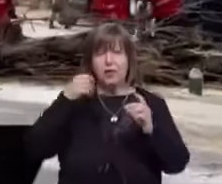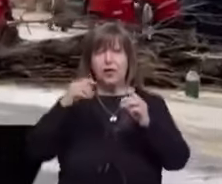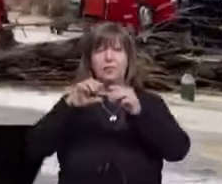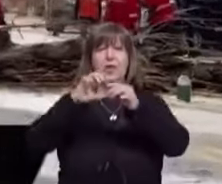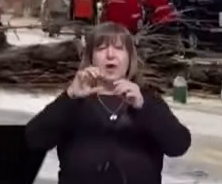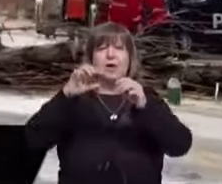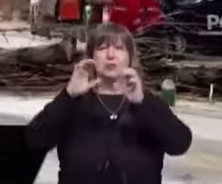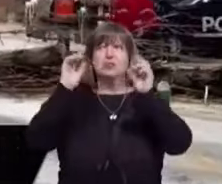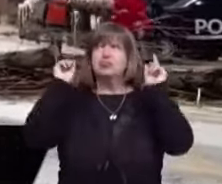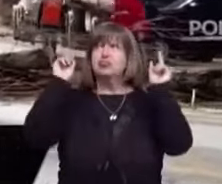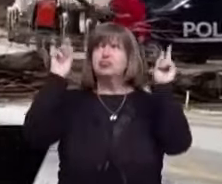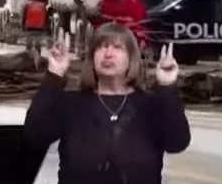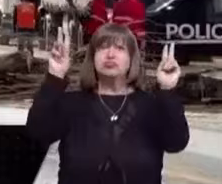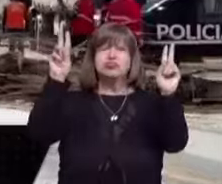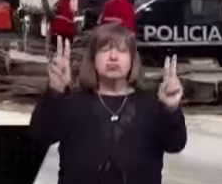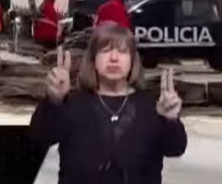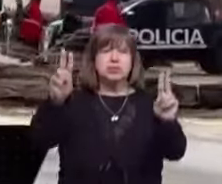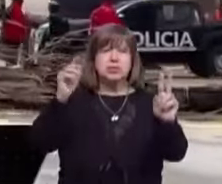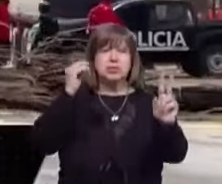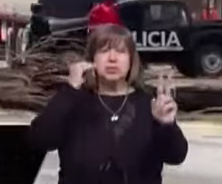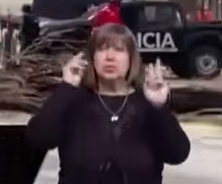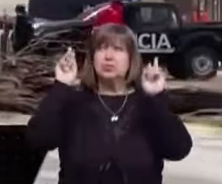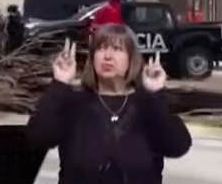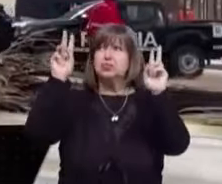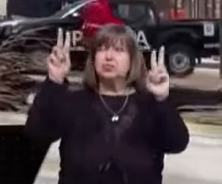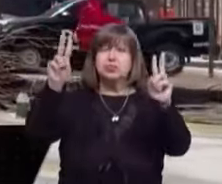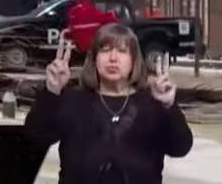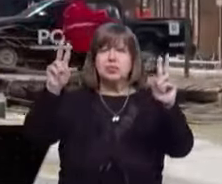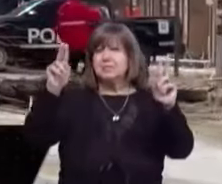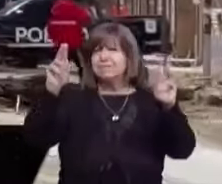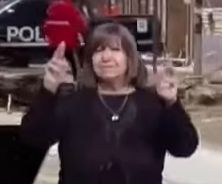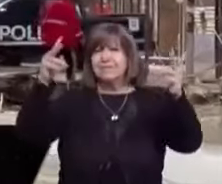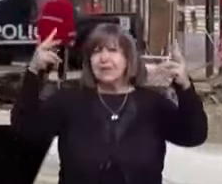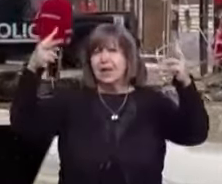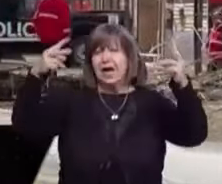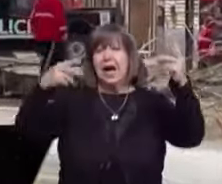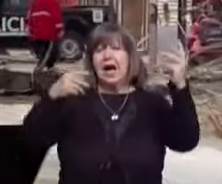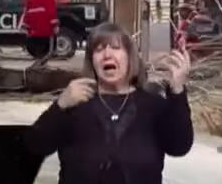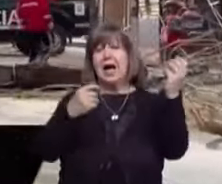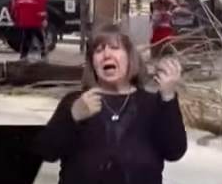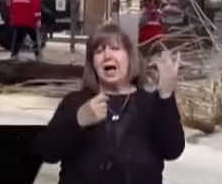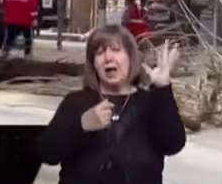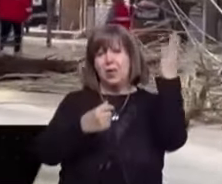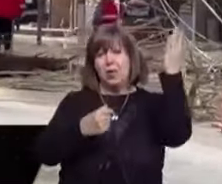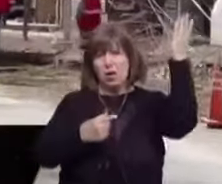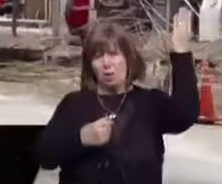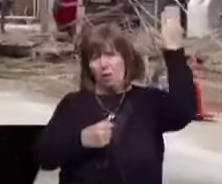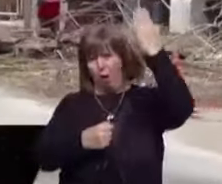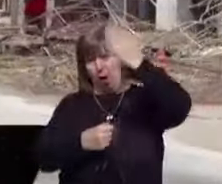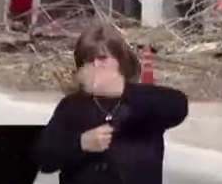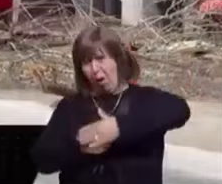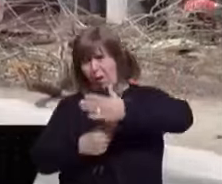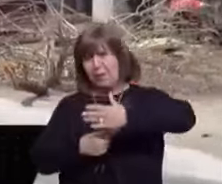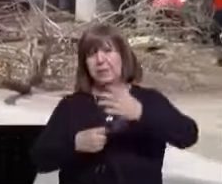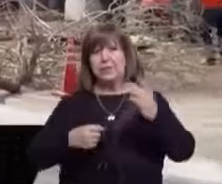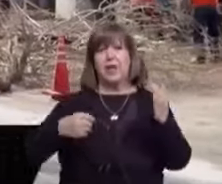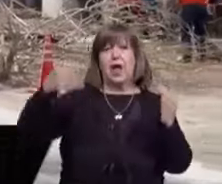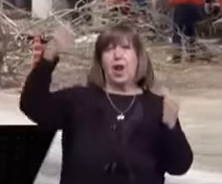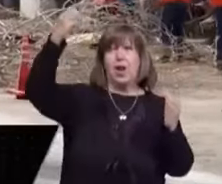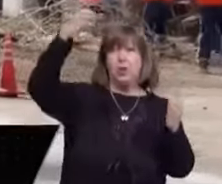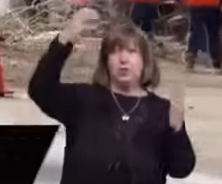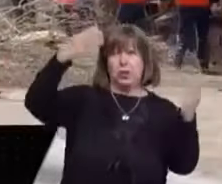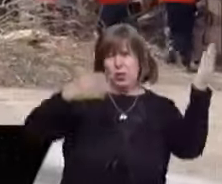ha destrozado. Ustedes pueden ver cómo están las condiciones en estos momentos. Hace minutos han